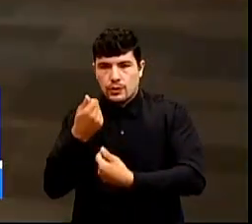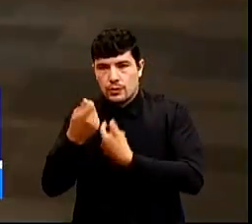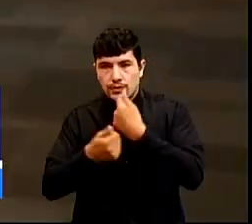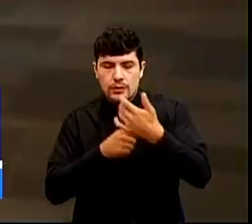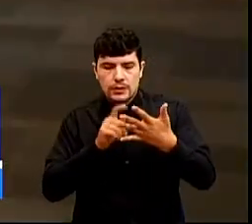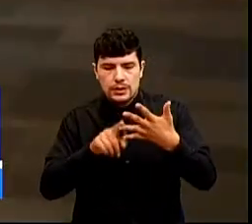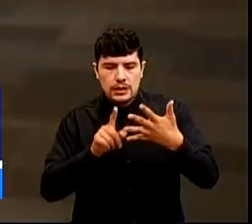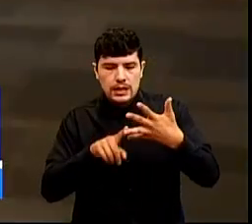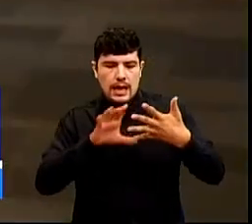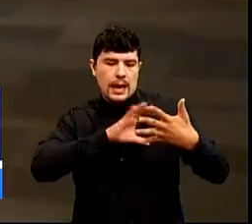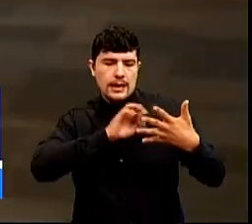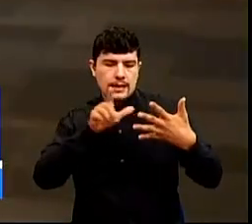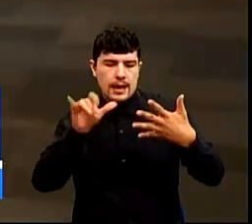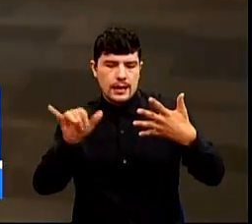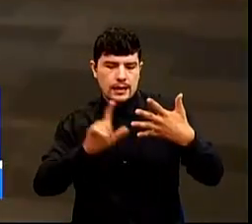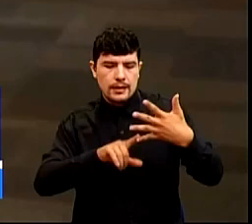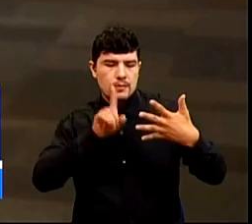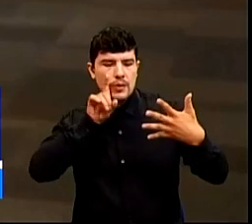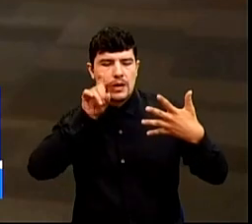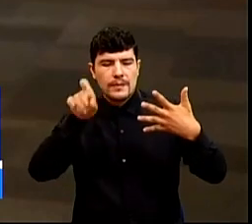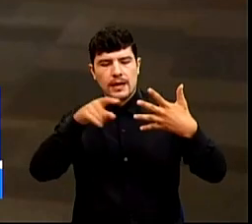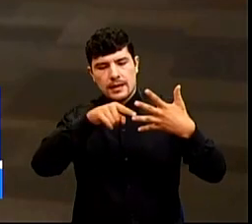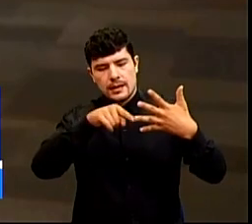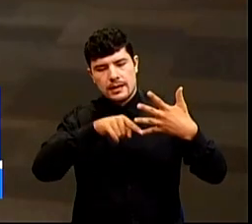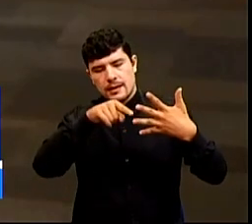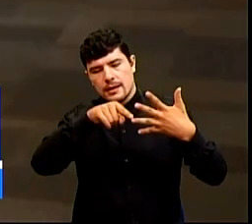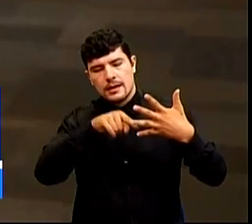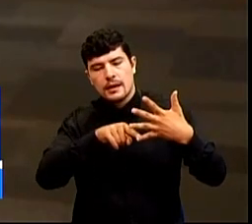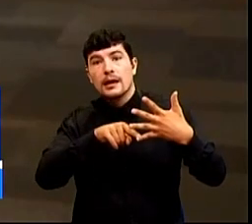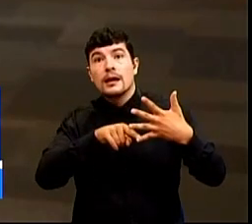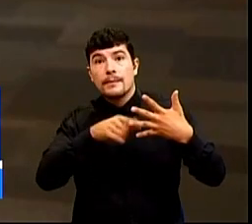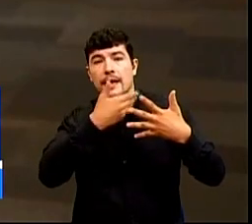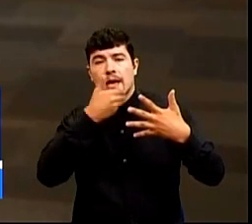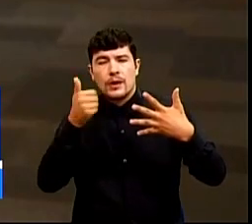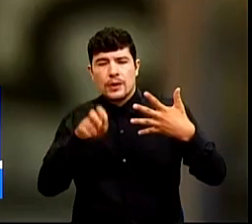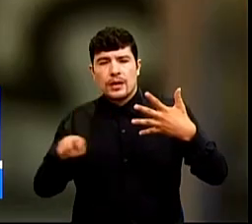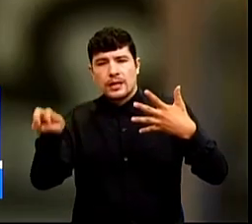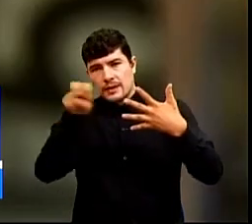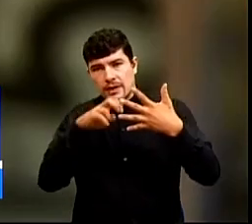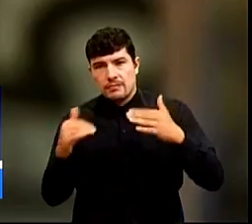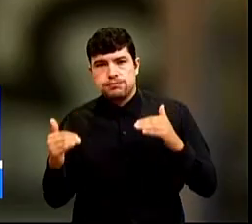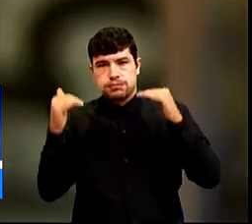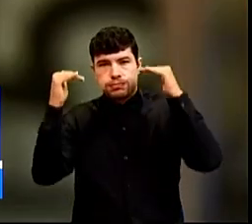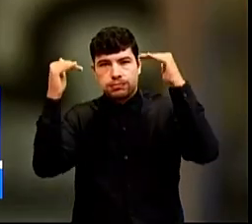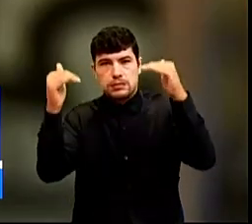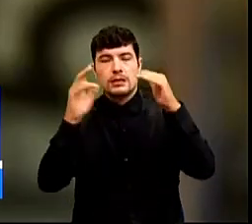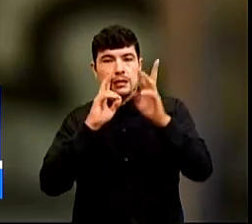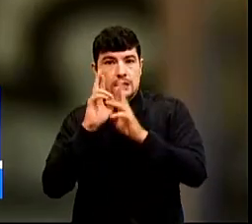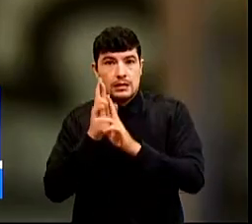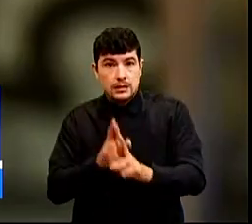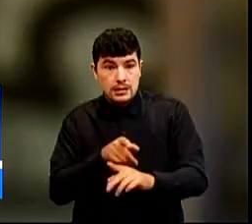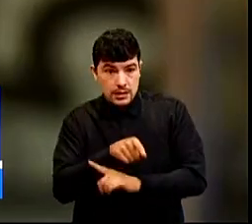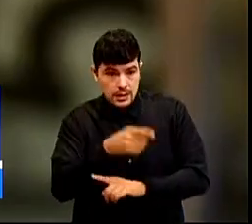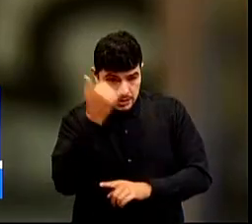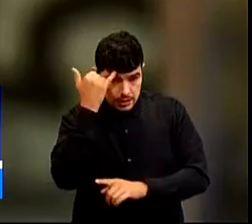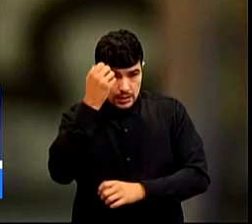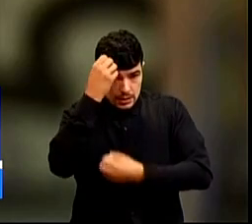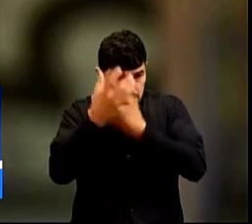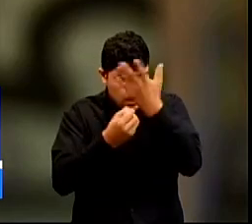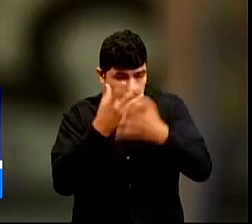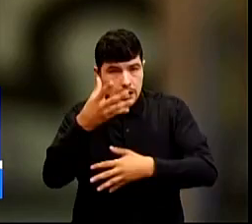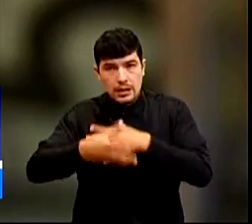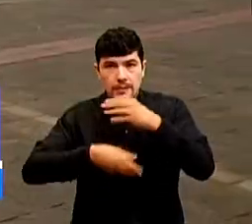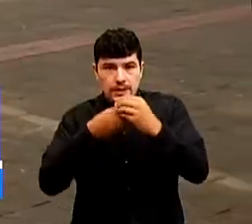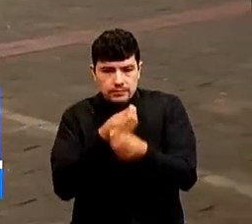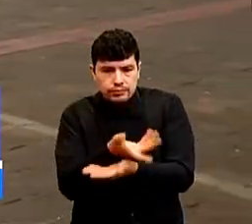bucaramanga completan El top cinco alcanzando ambas su mejor desempeño en el pilar de sofisticación y